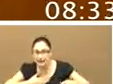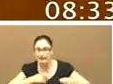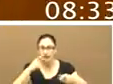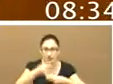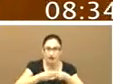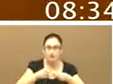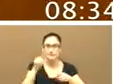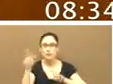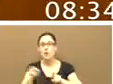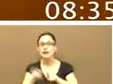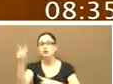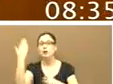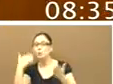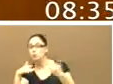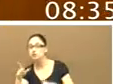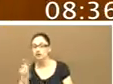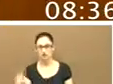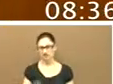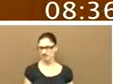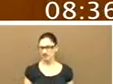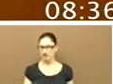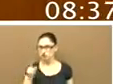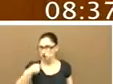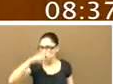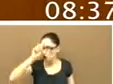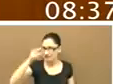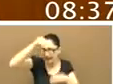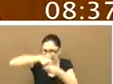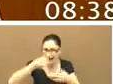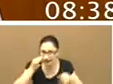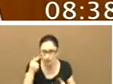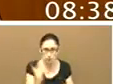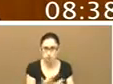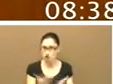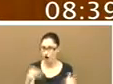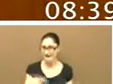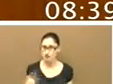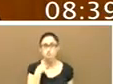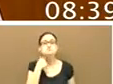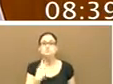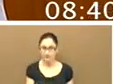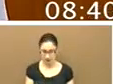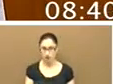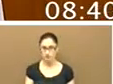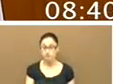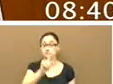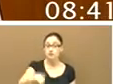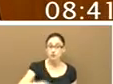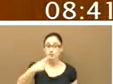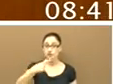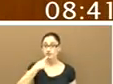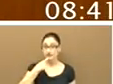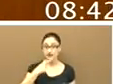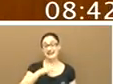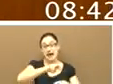de lo otro? Eso se llama intentar adivinar las intenciones. Entonces, aquí ya me pierdo un poco. Luego veo la enmienda transaccional que se propone